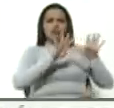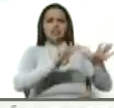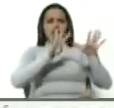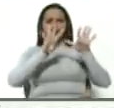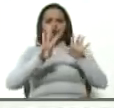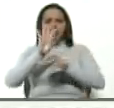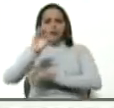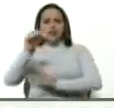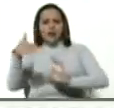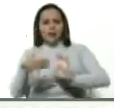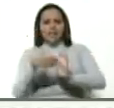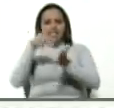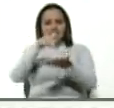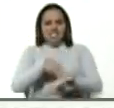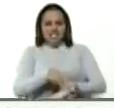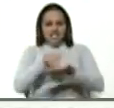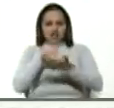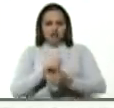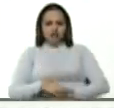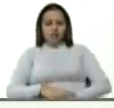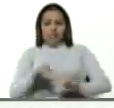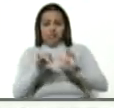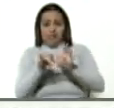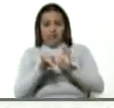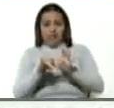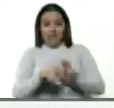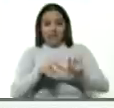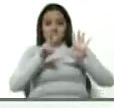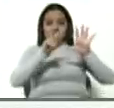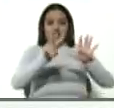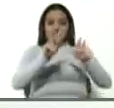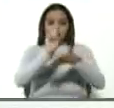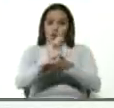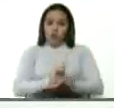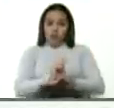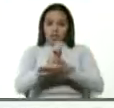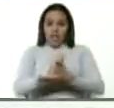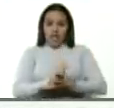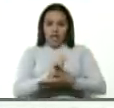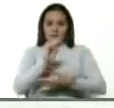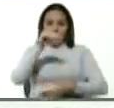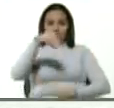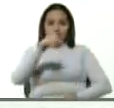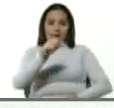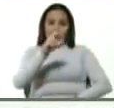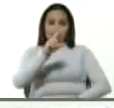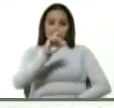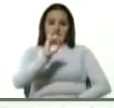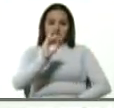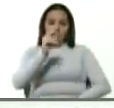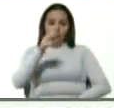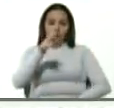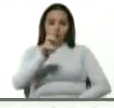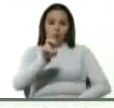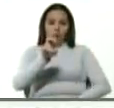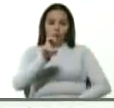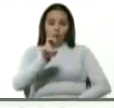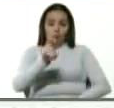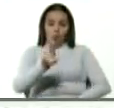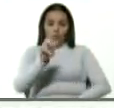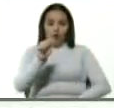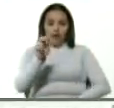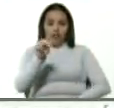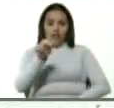kilogramos, prácticamente 7 toneladas de marihuana, 5 toneladas,